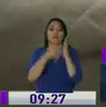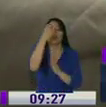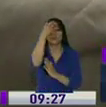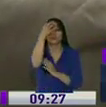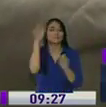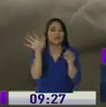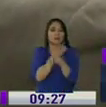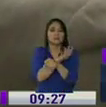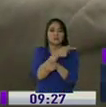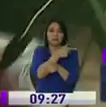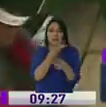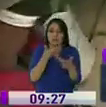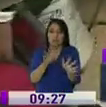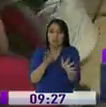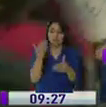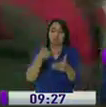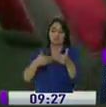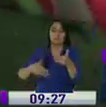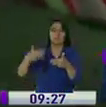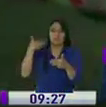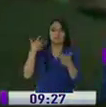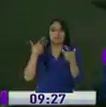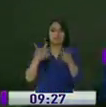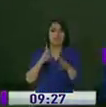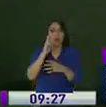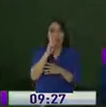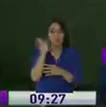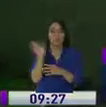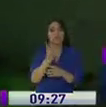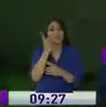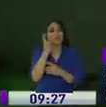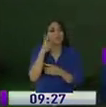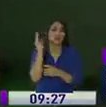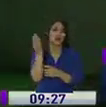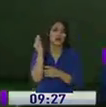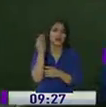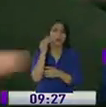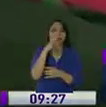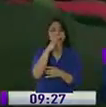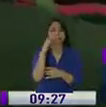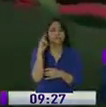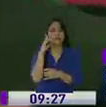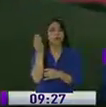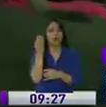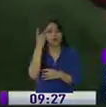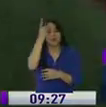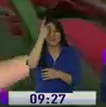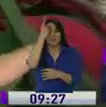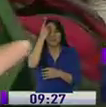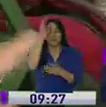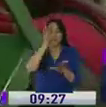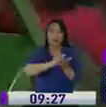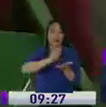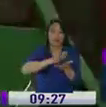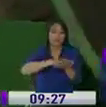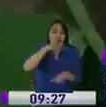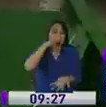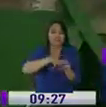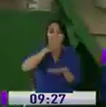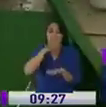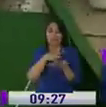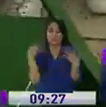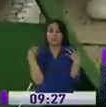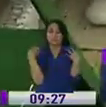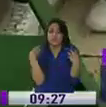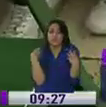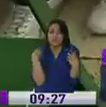que maneja, años atrás se presentaba de 1 a 2 casos de niños y jóvenes con el factor de estrés relacionado a tareas. Hoy